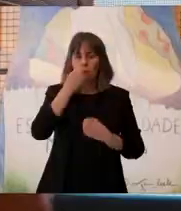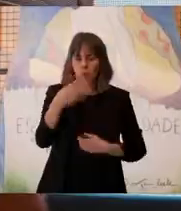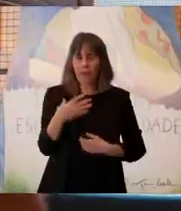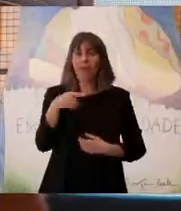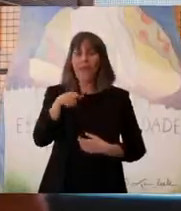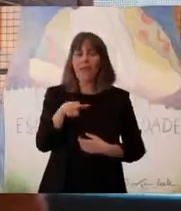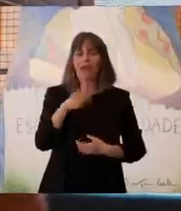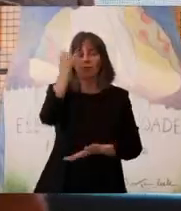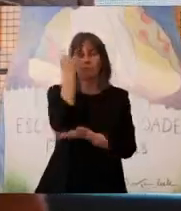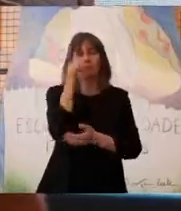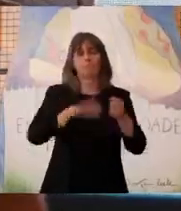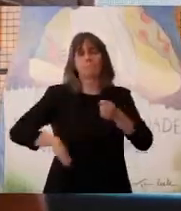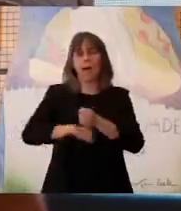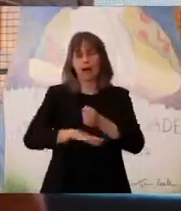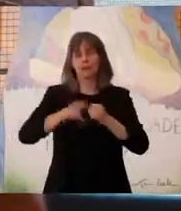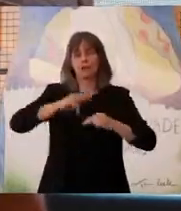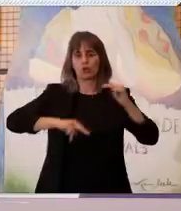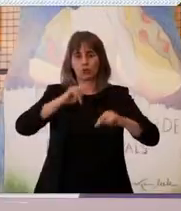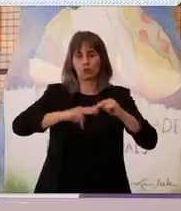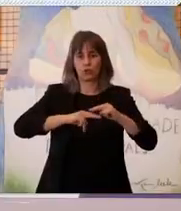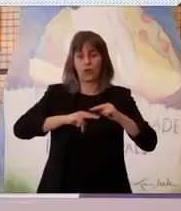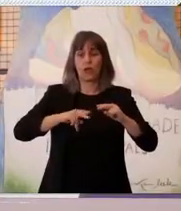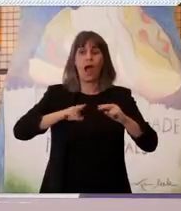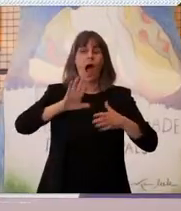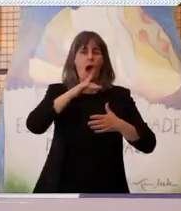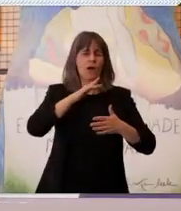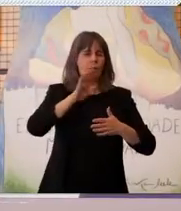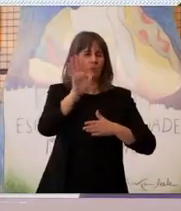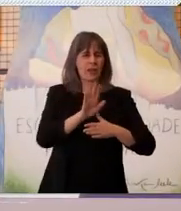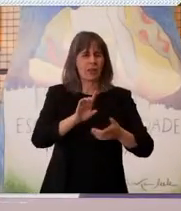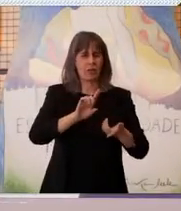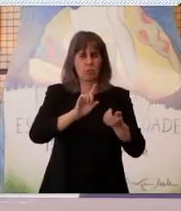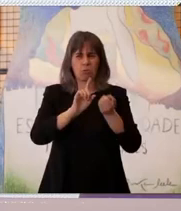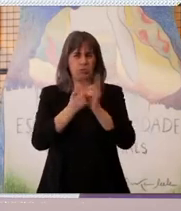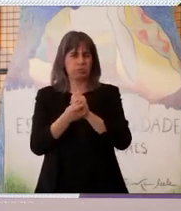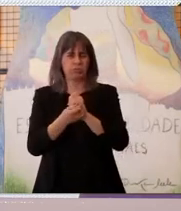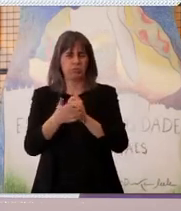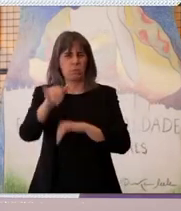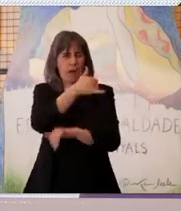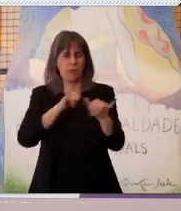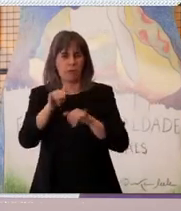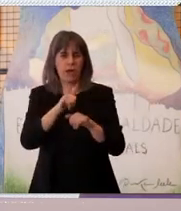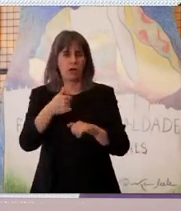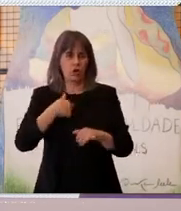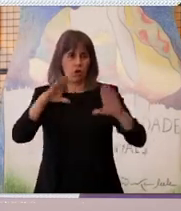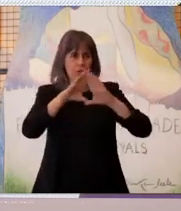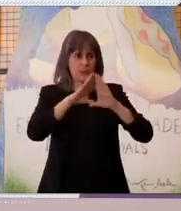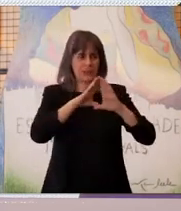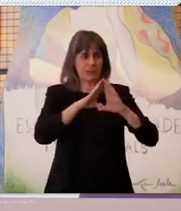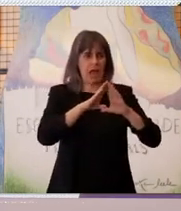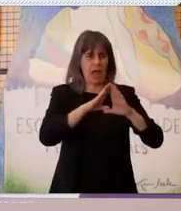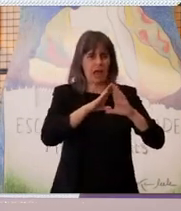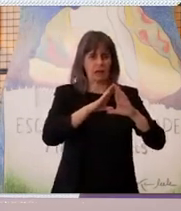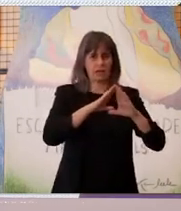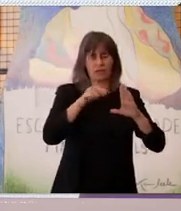bases que se han ido de alguna manera tergiversando porque yo ahora hay gente que dice yo soy radical y todo lo que dice no es feminismo radical pero no